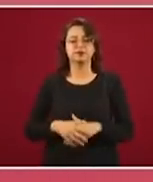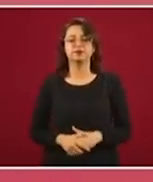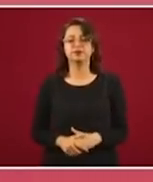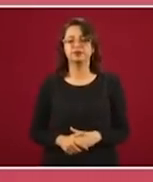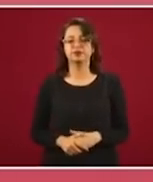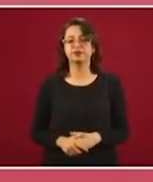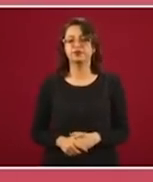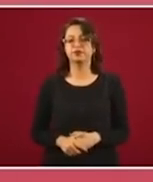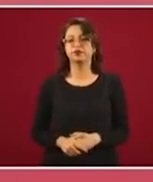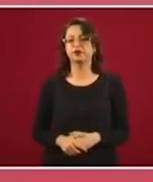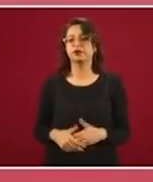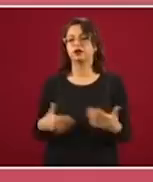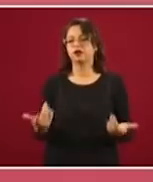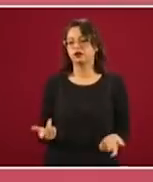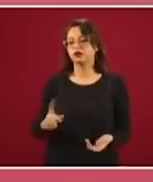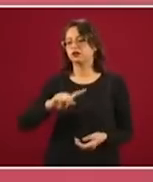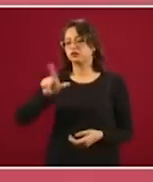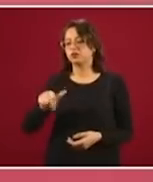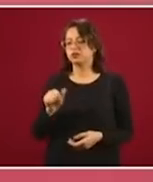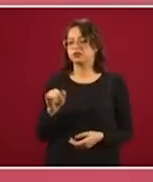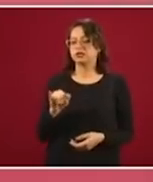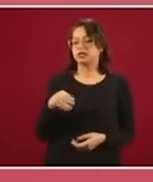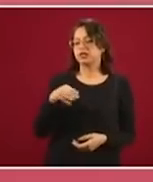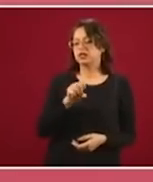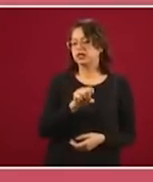Después de IMSS-Coplamar fue IMSS-Solidaridad,